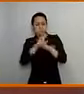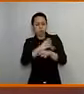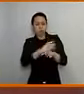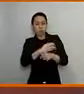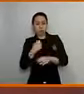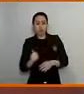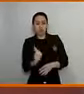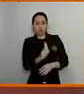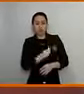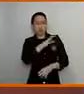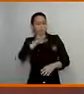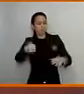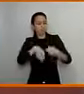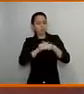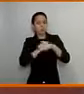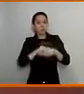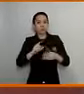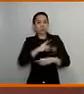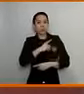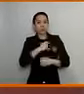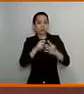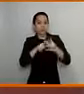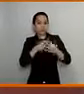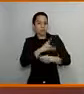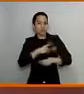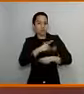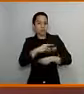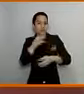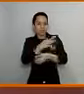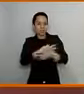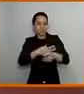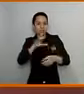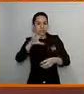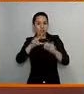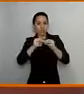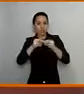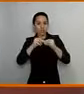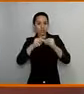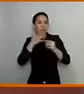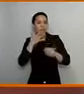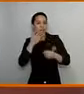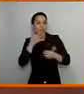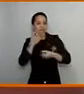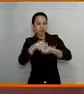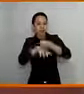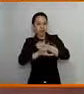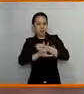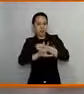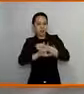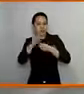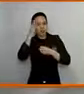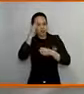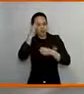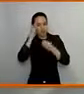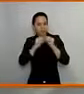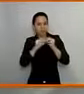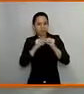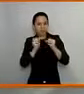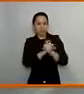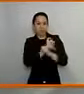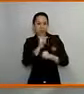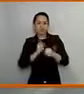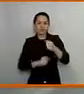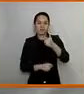de los nuestros. Vamos a iniciar la diversión de esta tarde pegando tres números preferidos con Pega 3, así que conozcamos el primer número